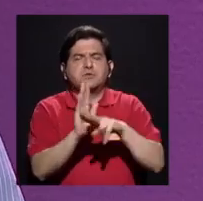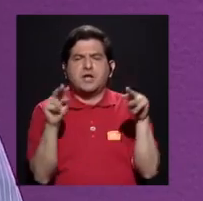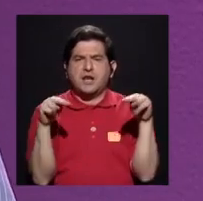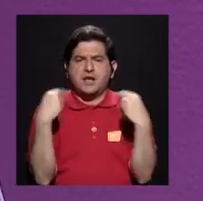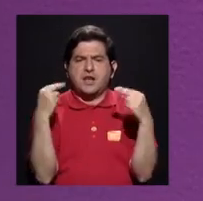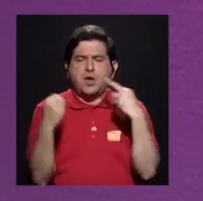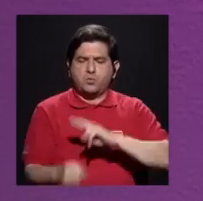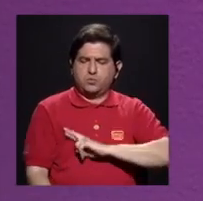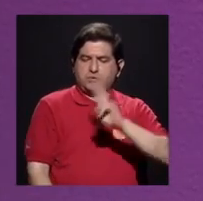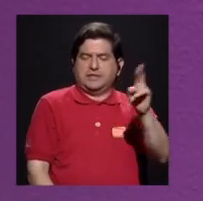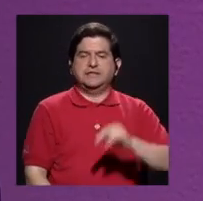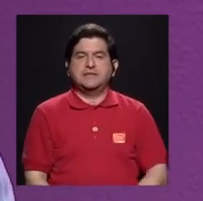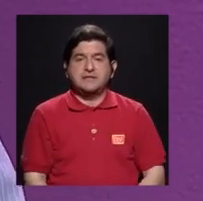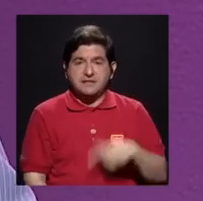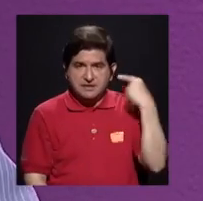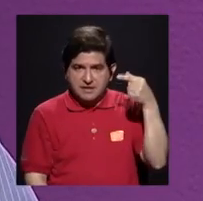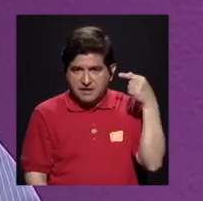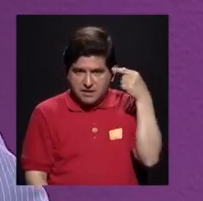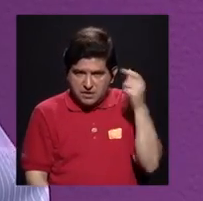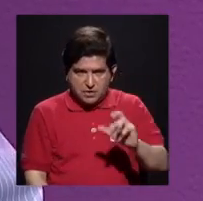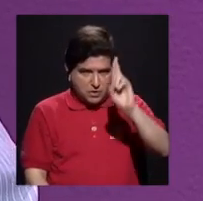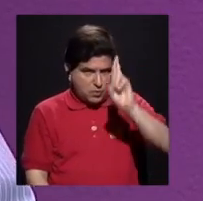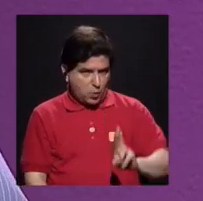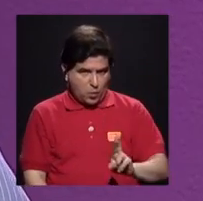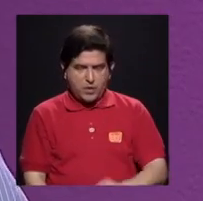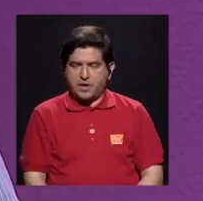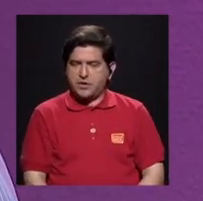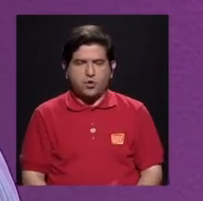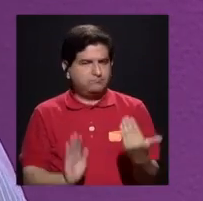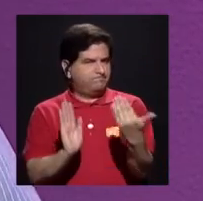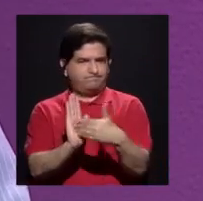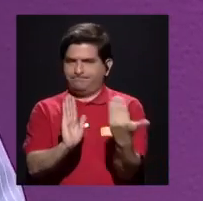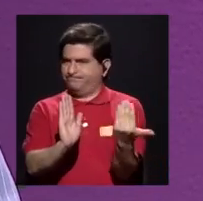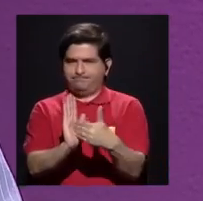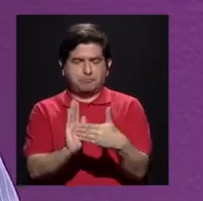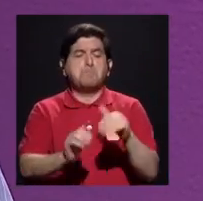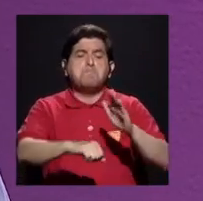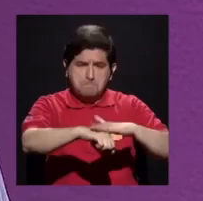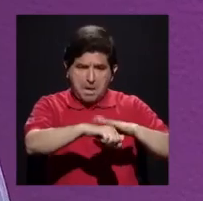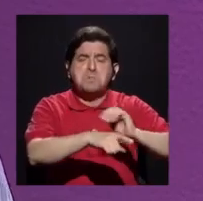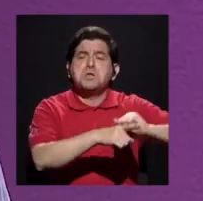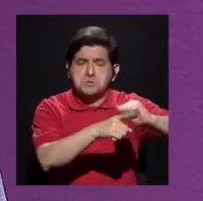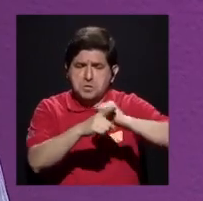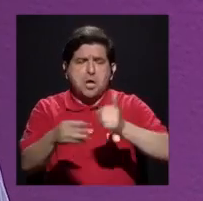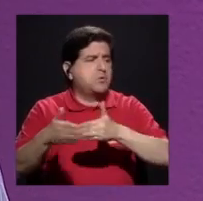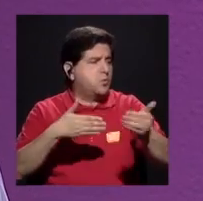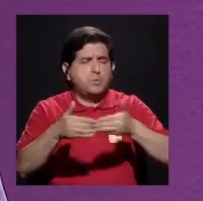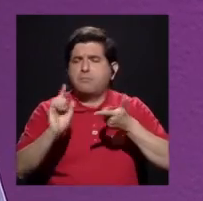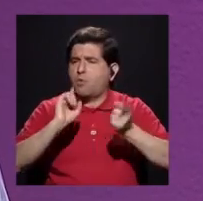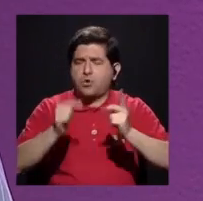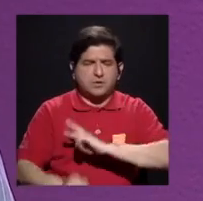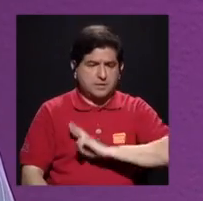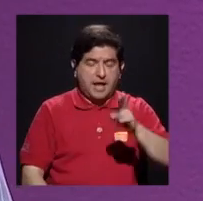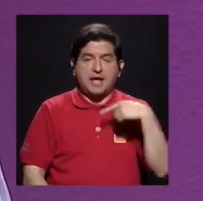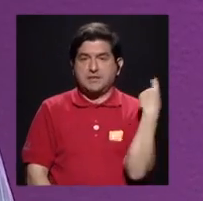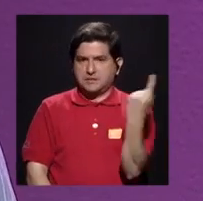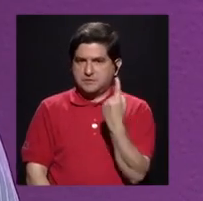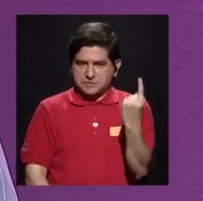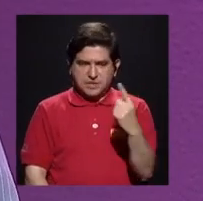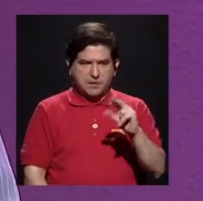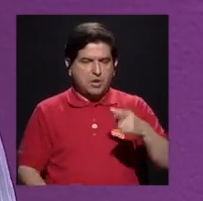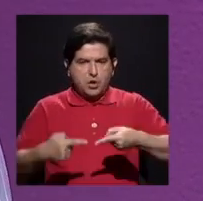religiosa en la que el estado de costa rica no interfiere permite la práctica de cualquier religión siempre que no